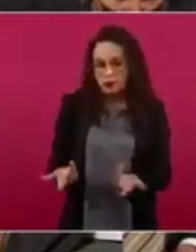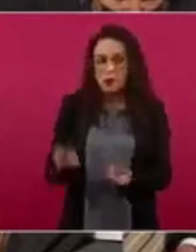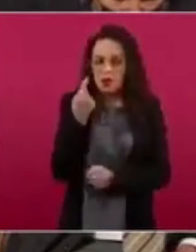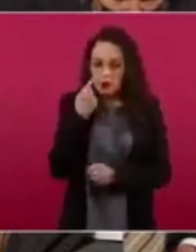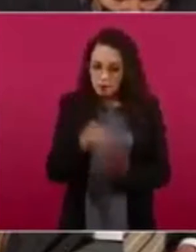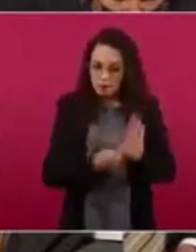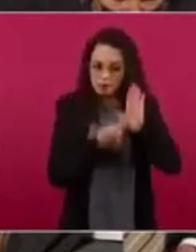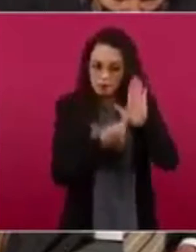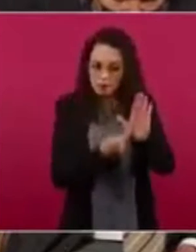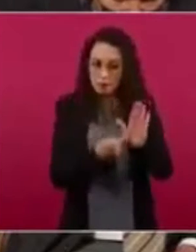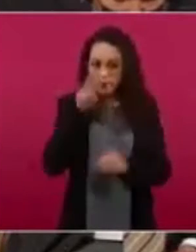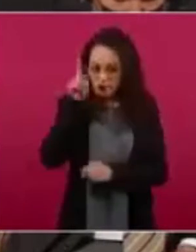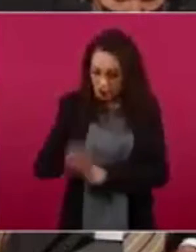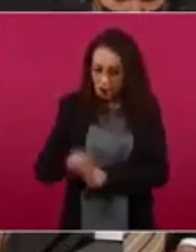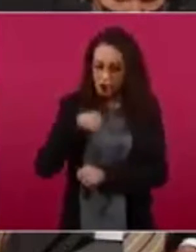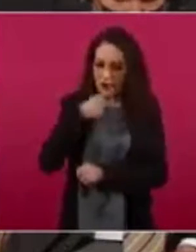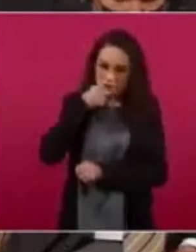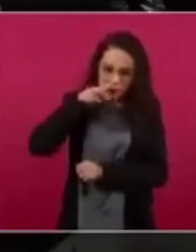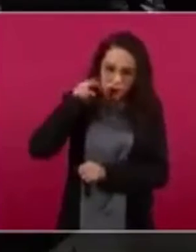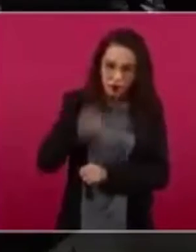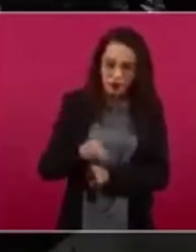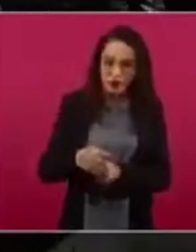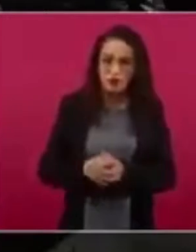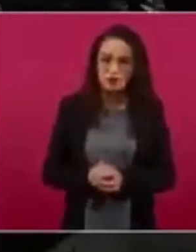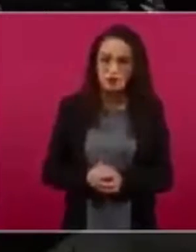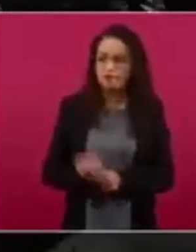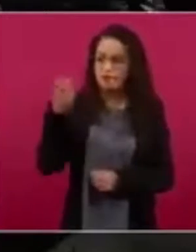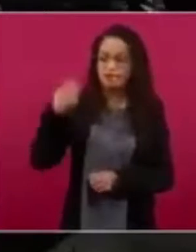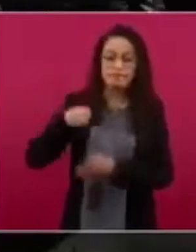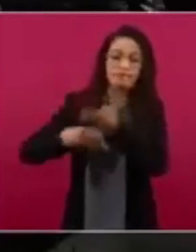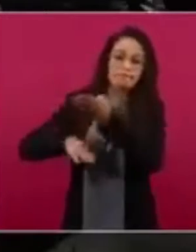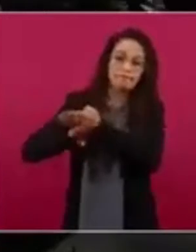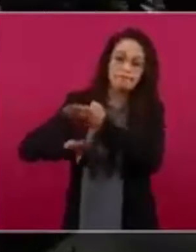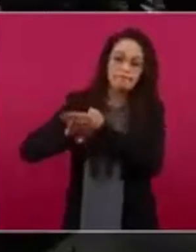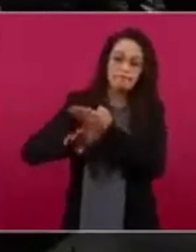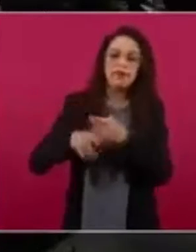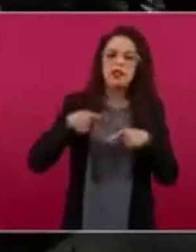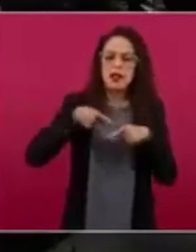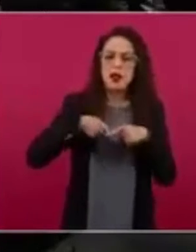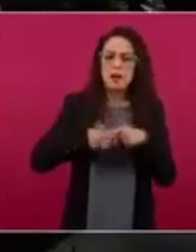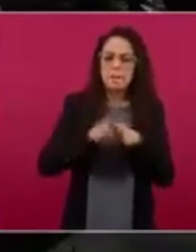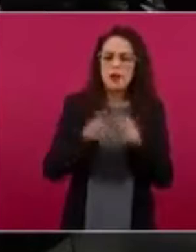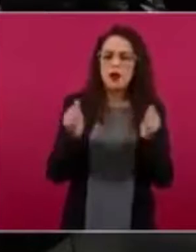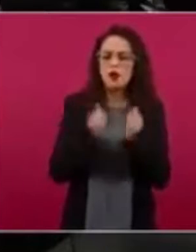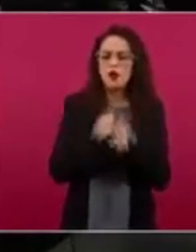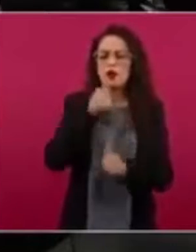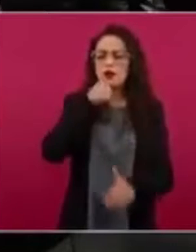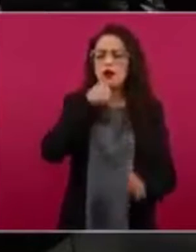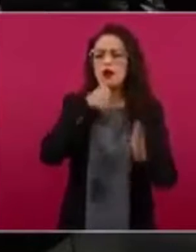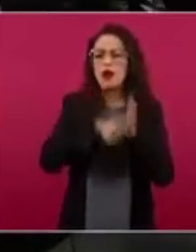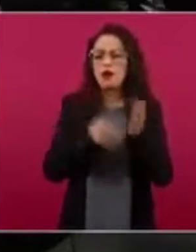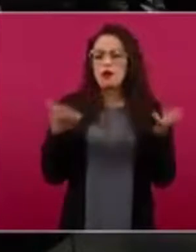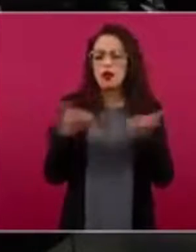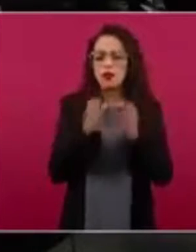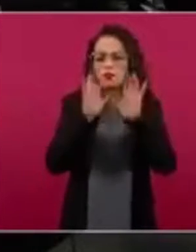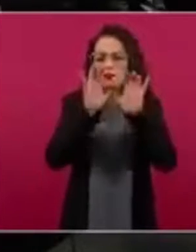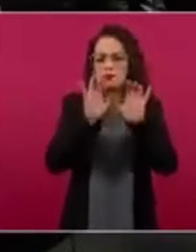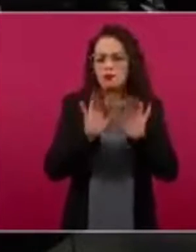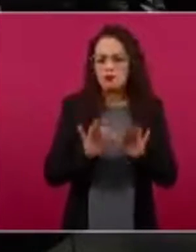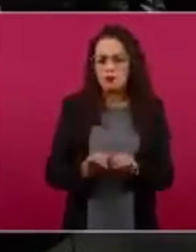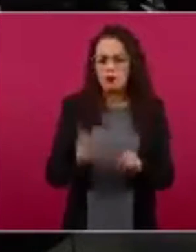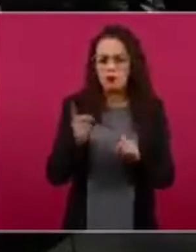credibilidad. La campaña de desprestigio inició a partir de una carta que emitieron en